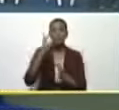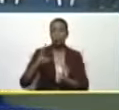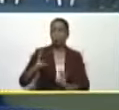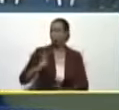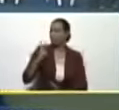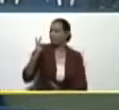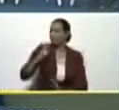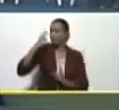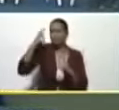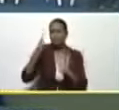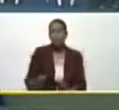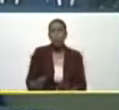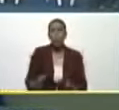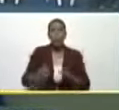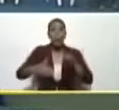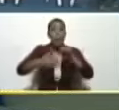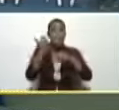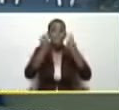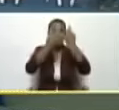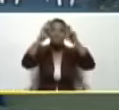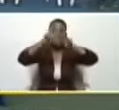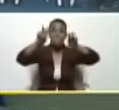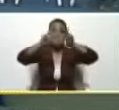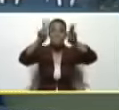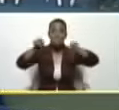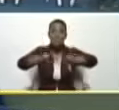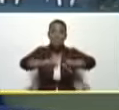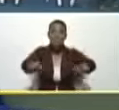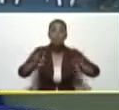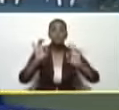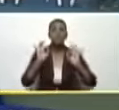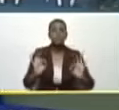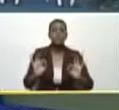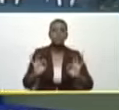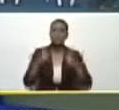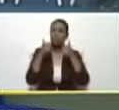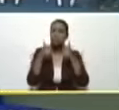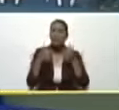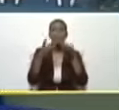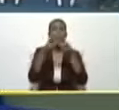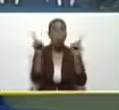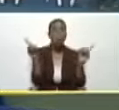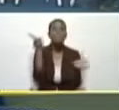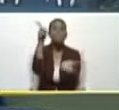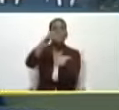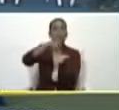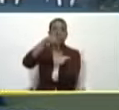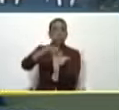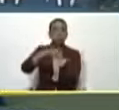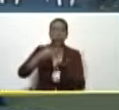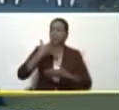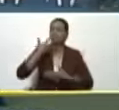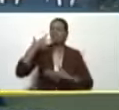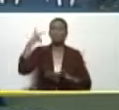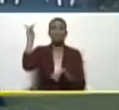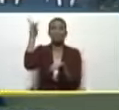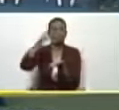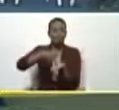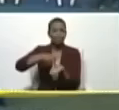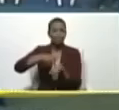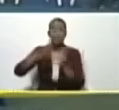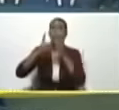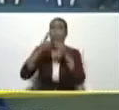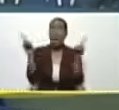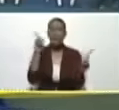alto con la metodología de ustedes que es una metodología democrática participativa PR agónica de